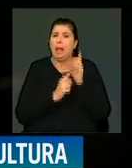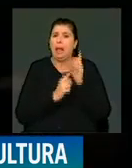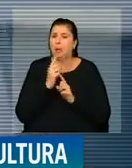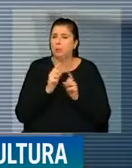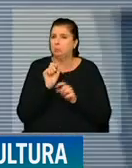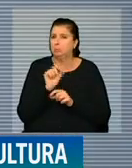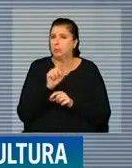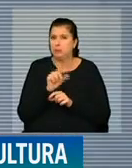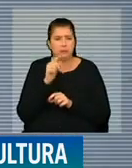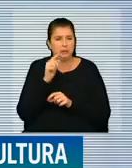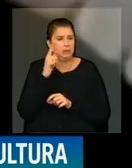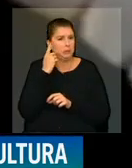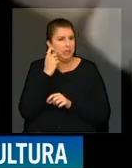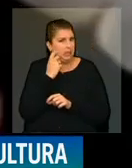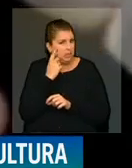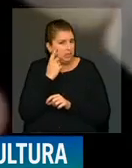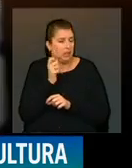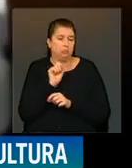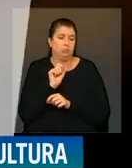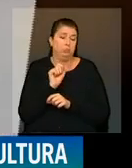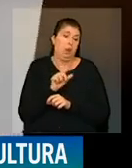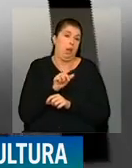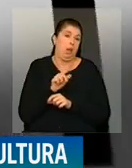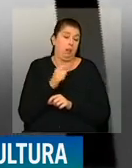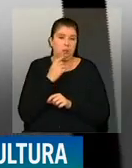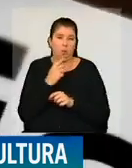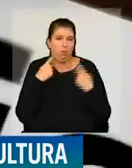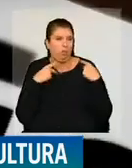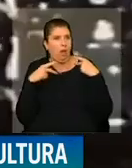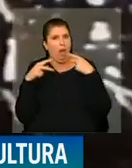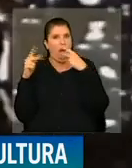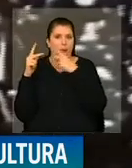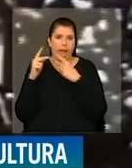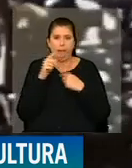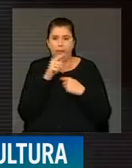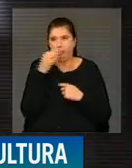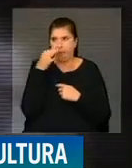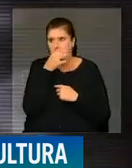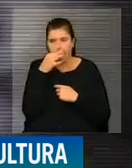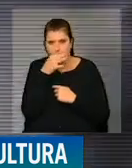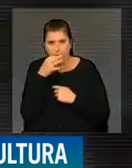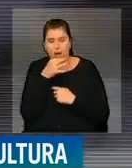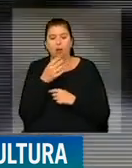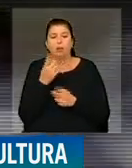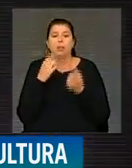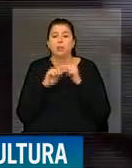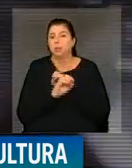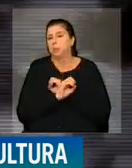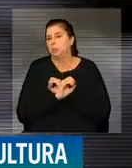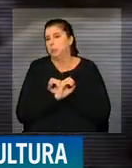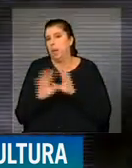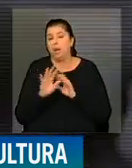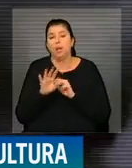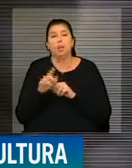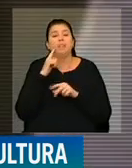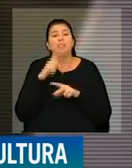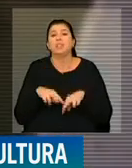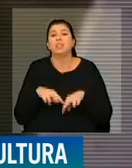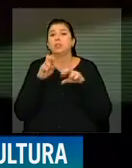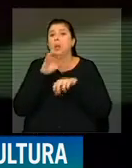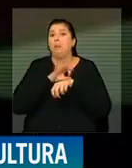de la sustancia, los llamados malos viajes, desembocaron en una prohibición total de estas drogas justo en el momento en el que las investigaciones médicas